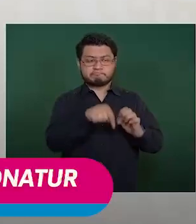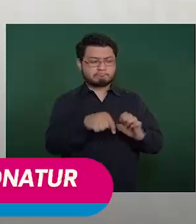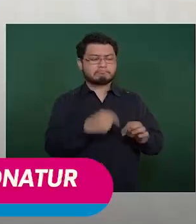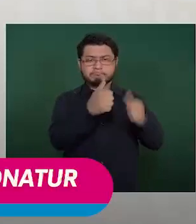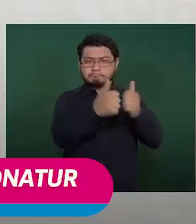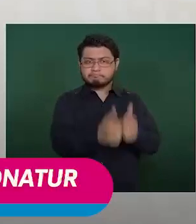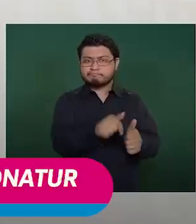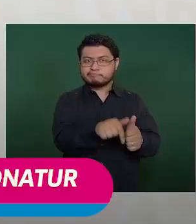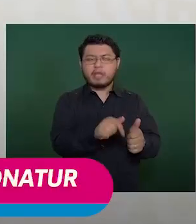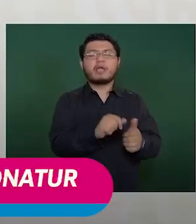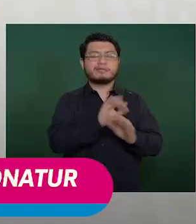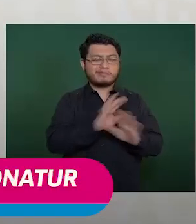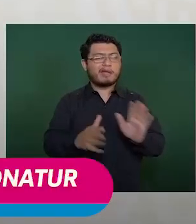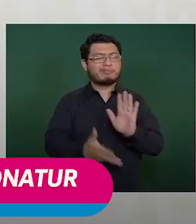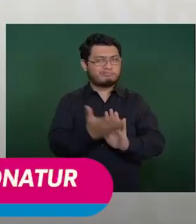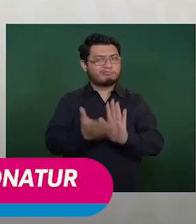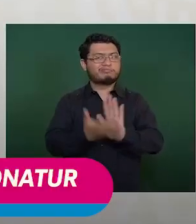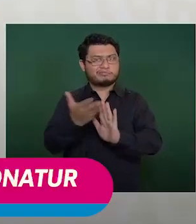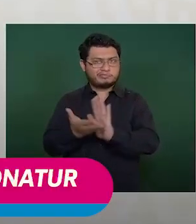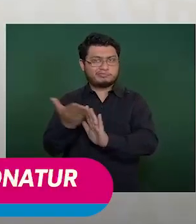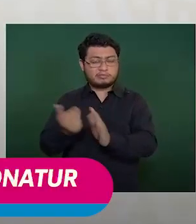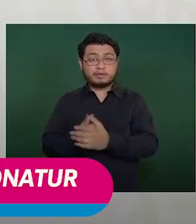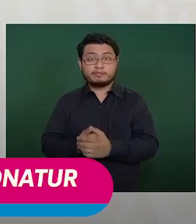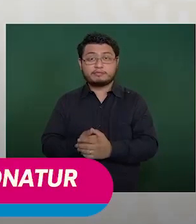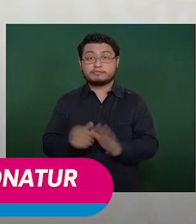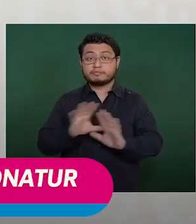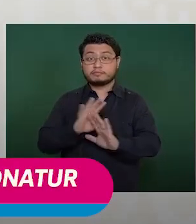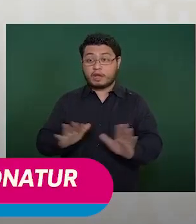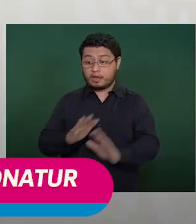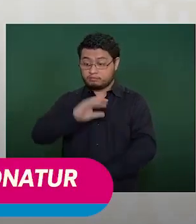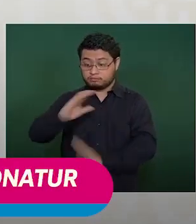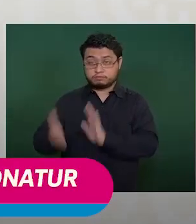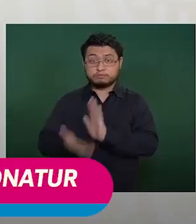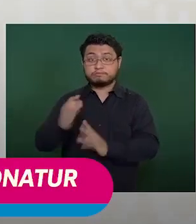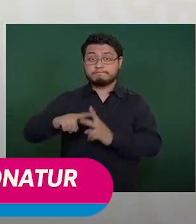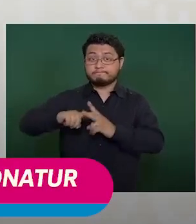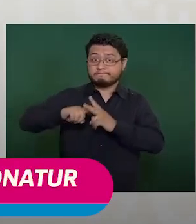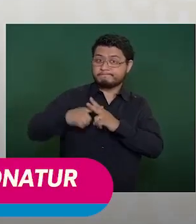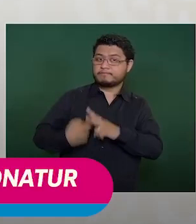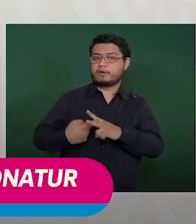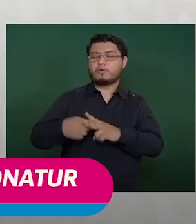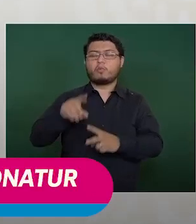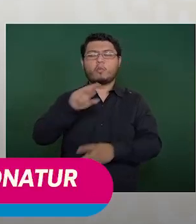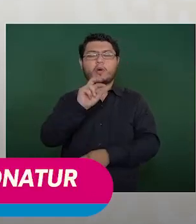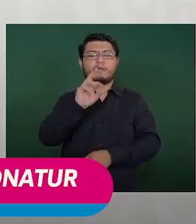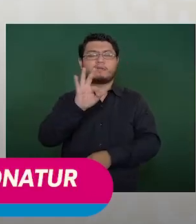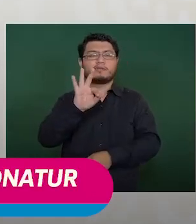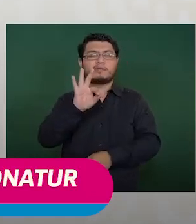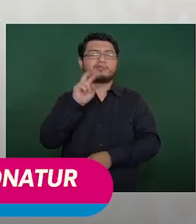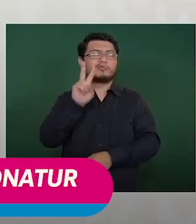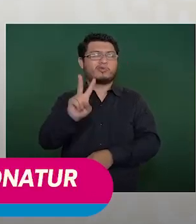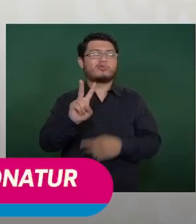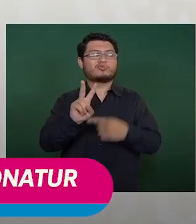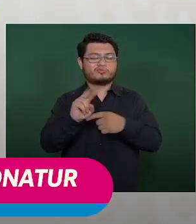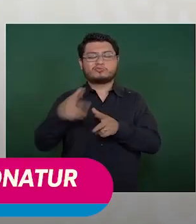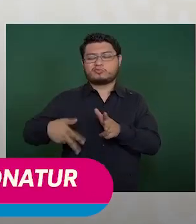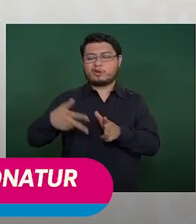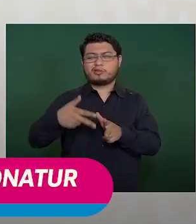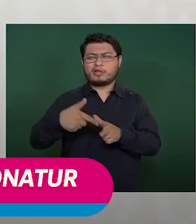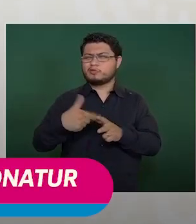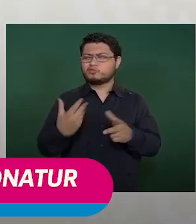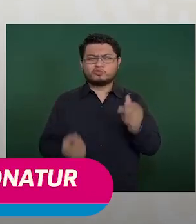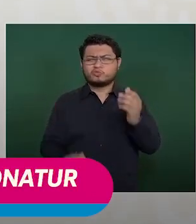ya se están construyendo. Ya comenzó la fabricación de los 42 trenes que serán modernos,